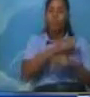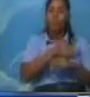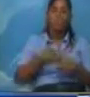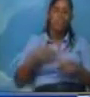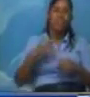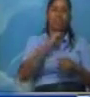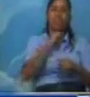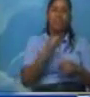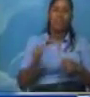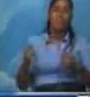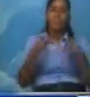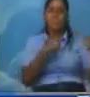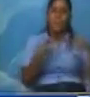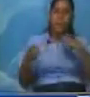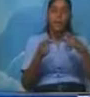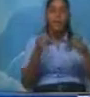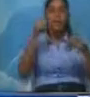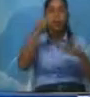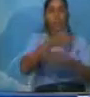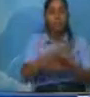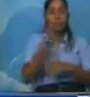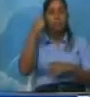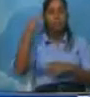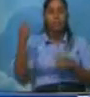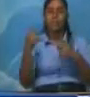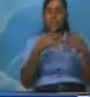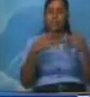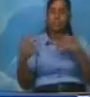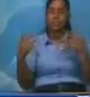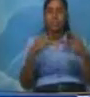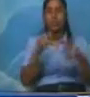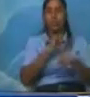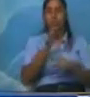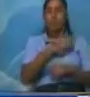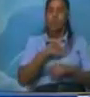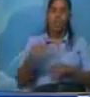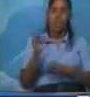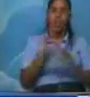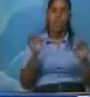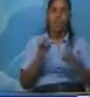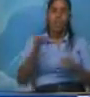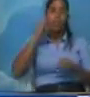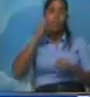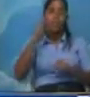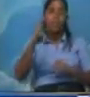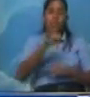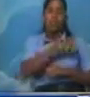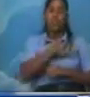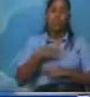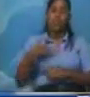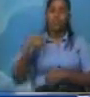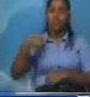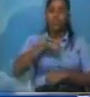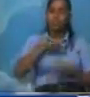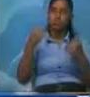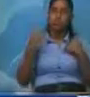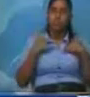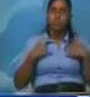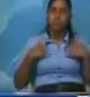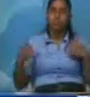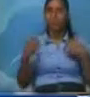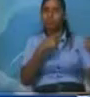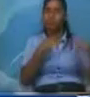caer en el terreno del insensato porque el lo que quiere es que nos matemos unos con